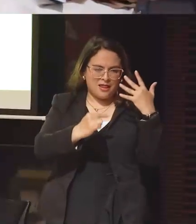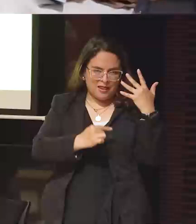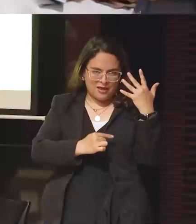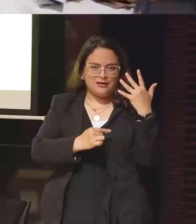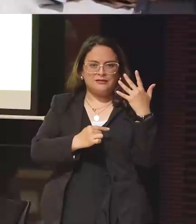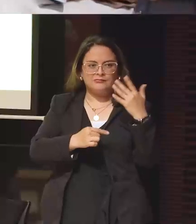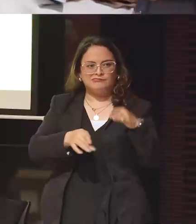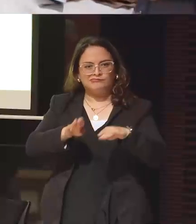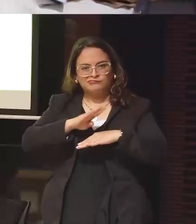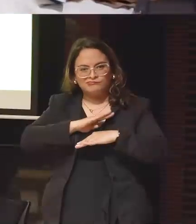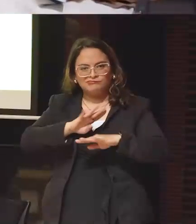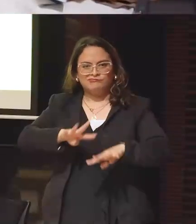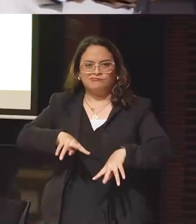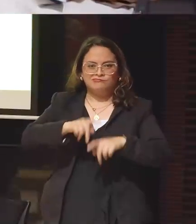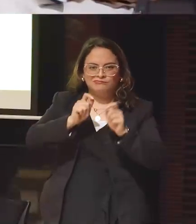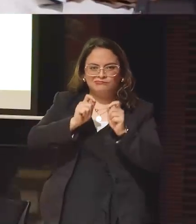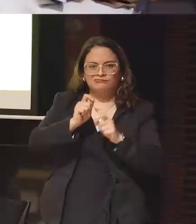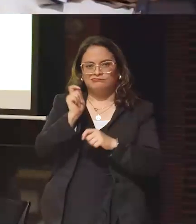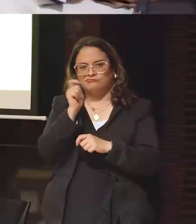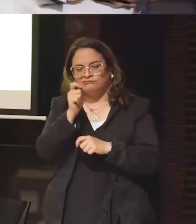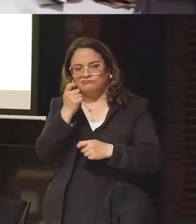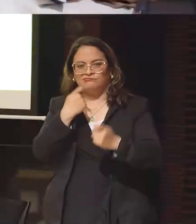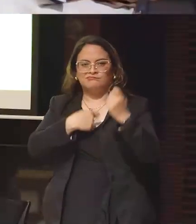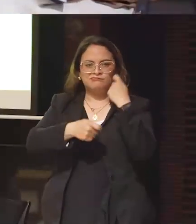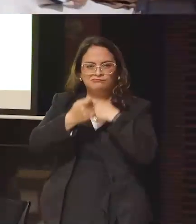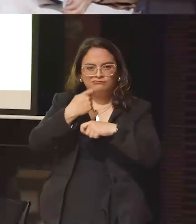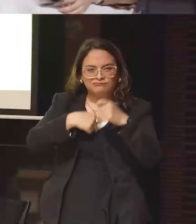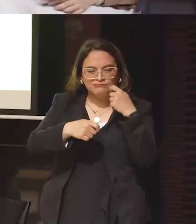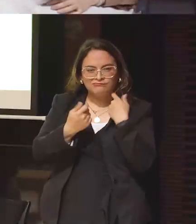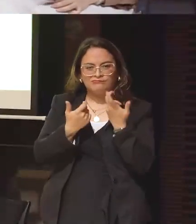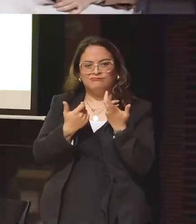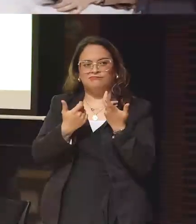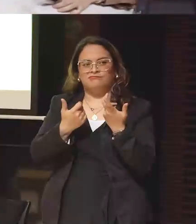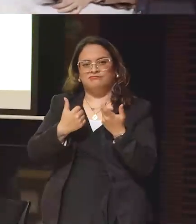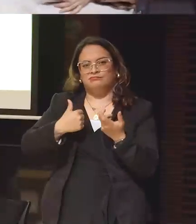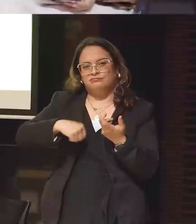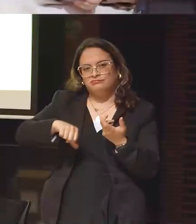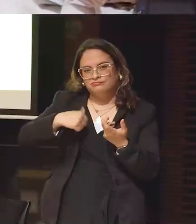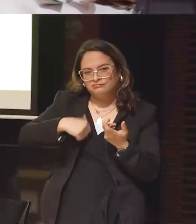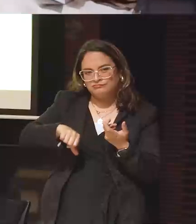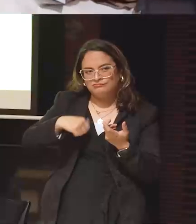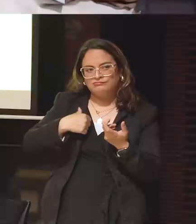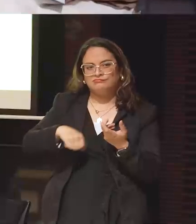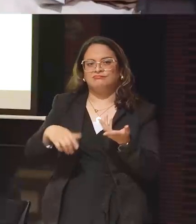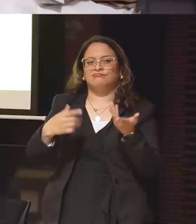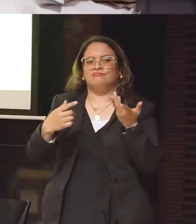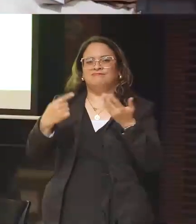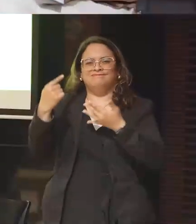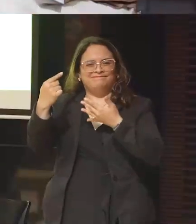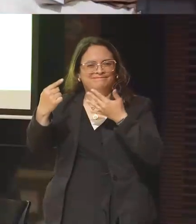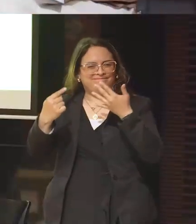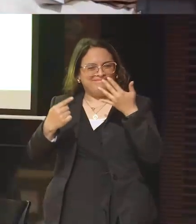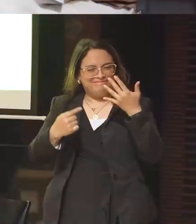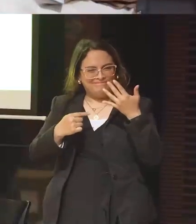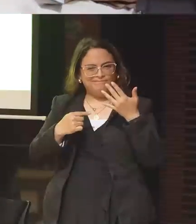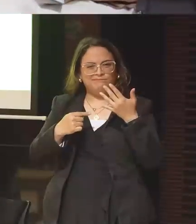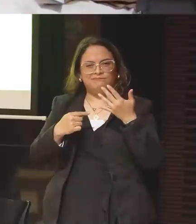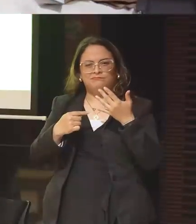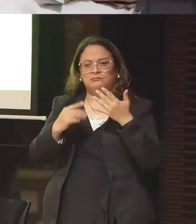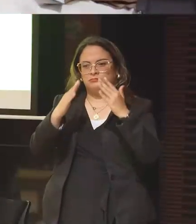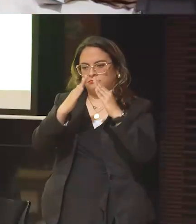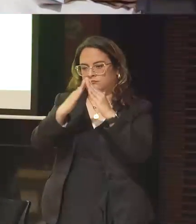palabras. El microtráfico, la trata, la explotación sexual, ser casas